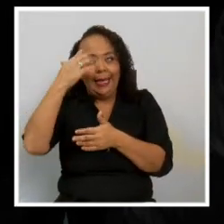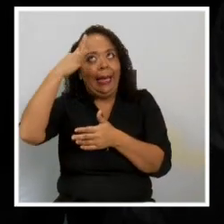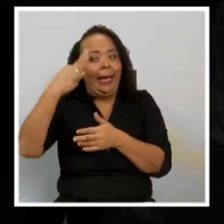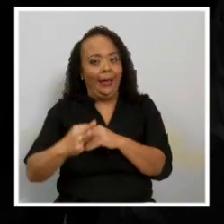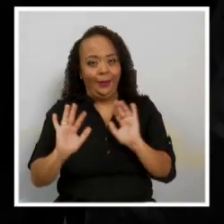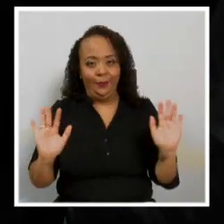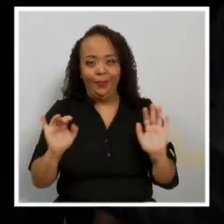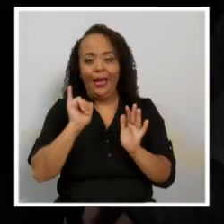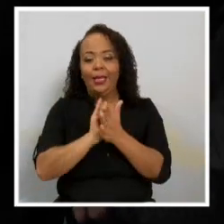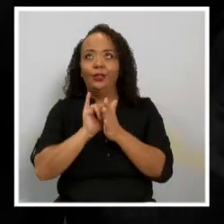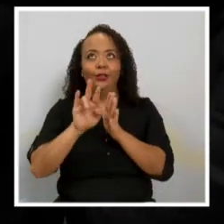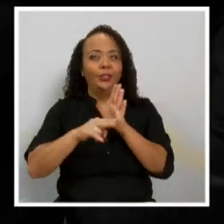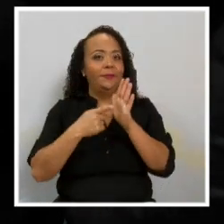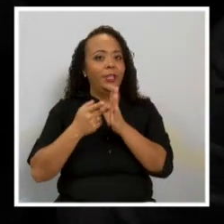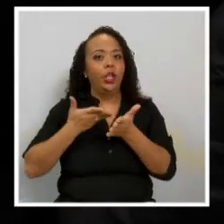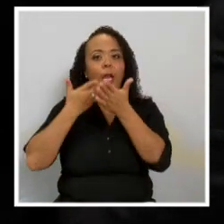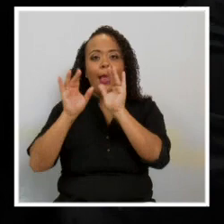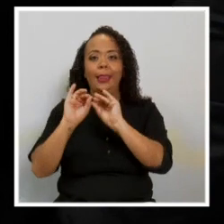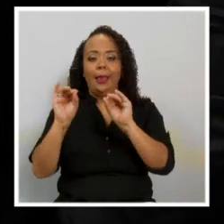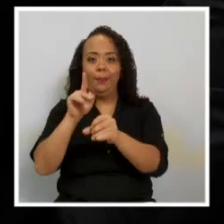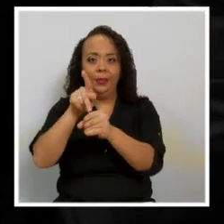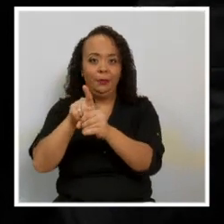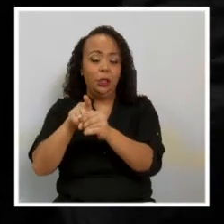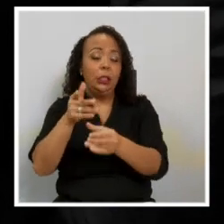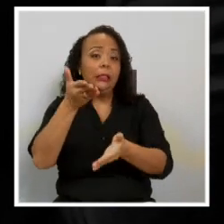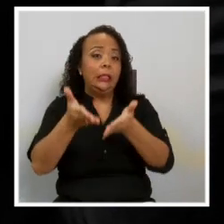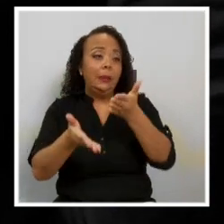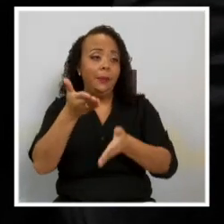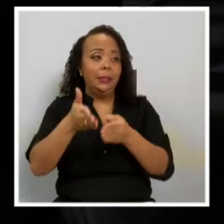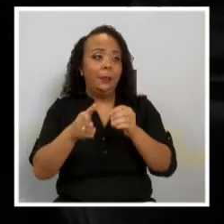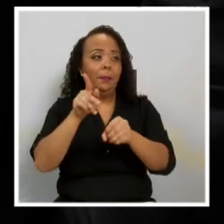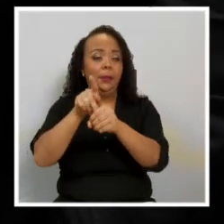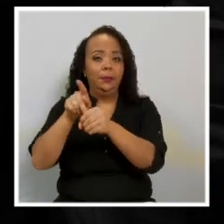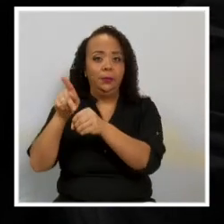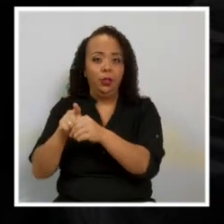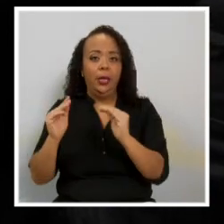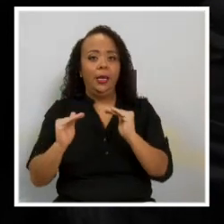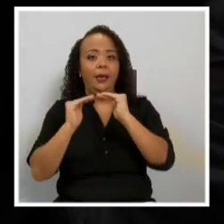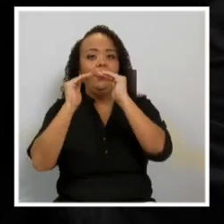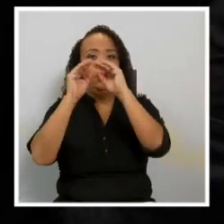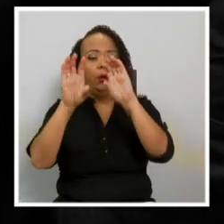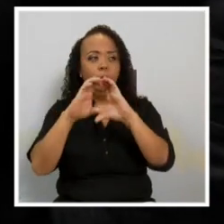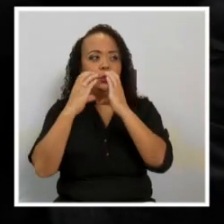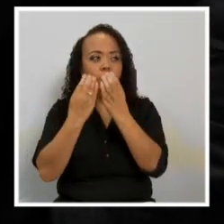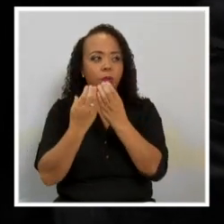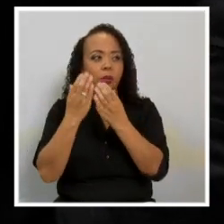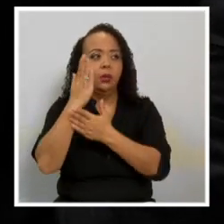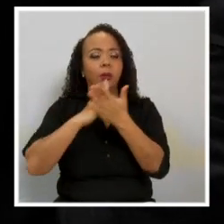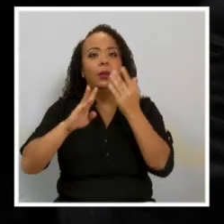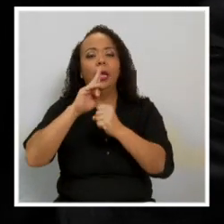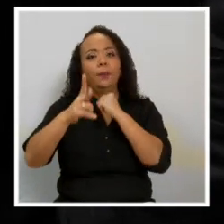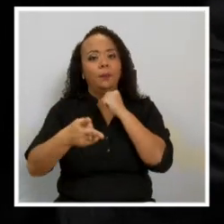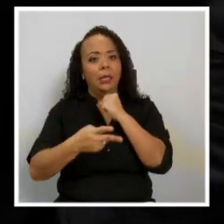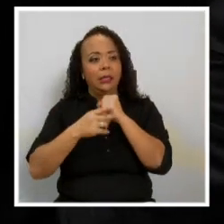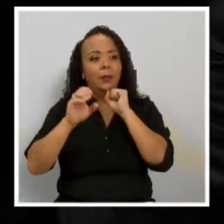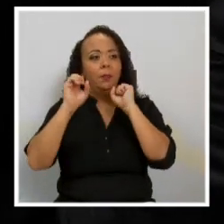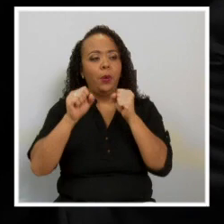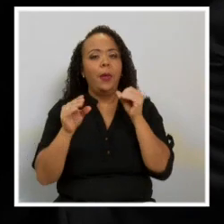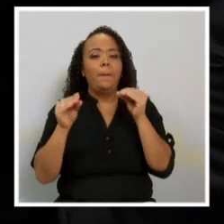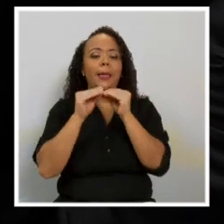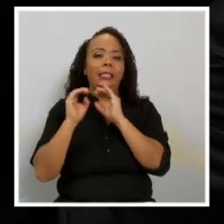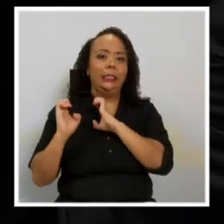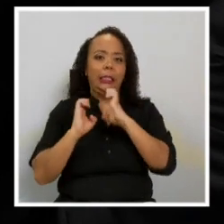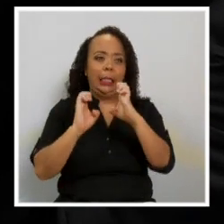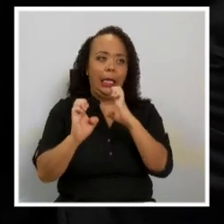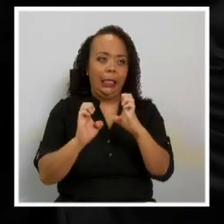no significa que no le darían ninguna participación. Probablemente la participación sería a nivel de comisiones, que a veces puede resultar hasta más estratégica que un